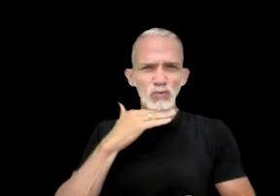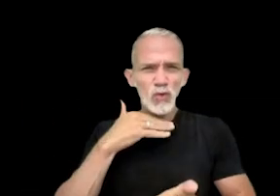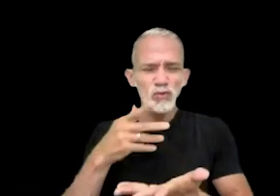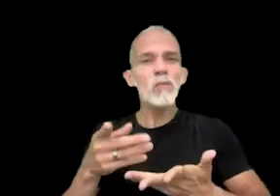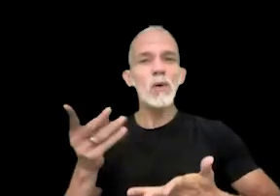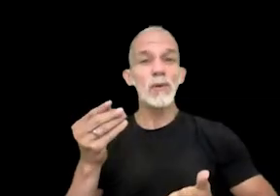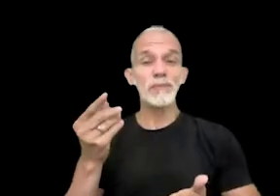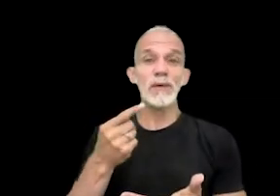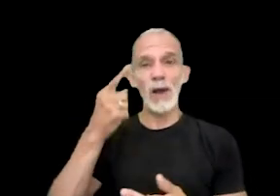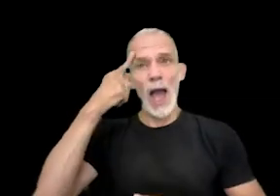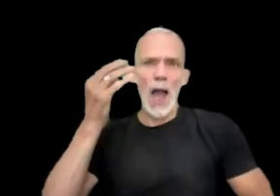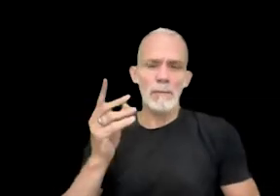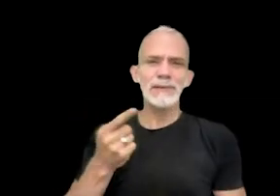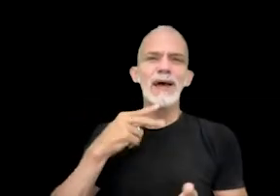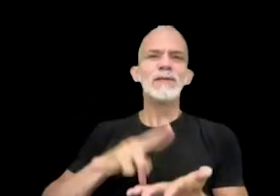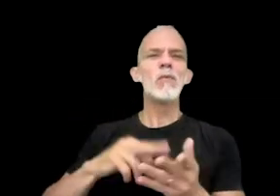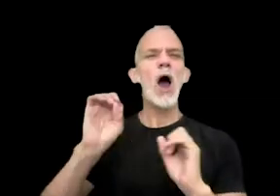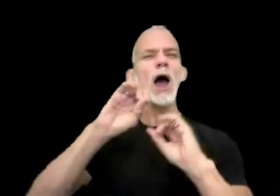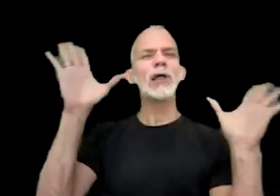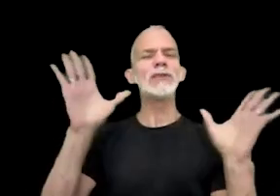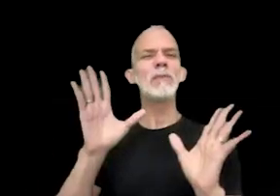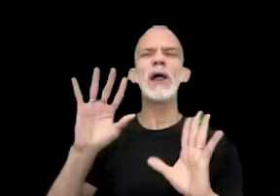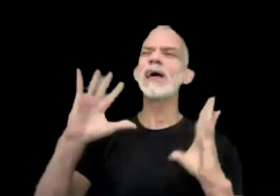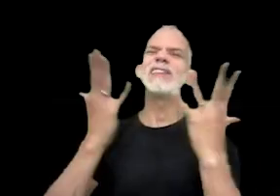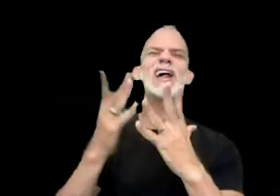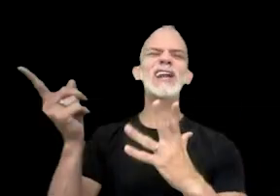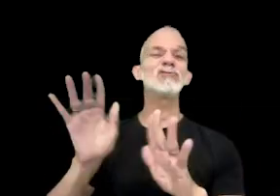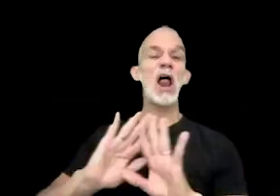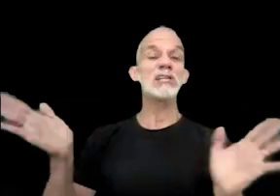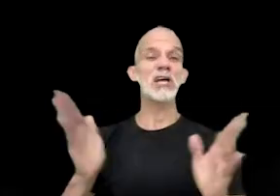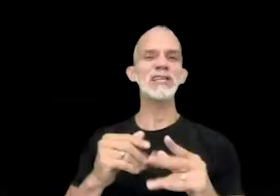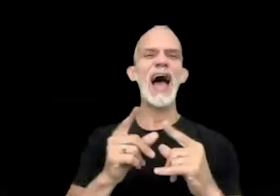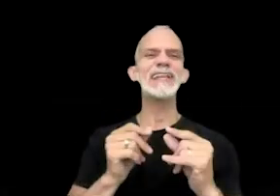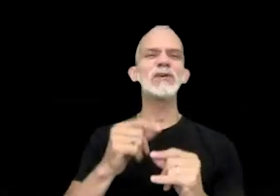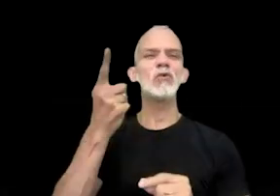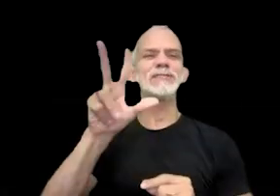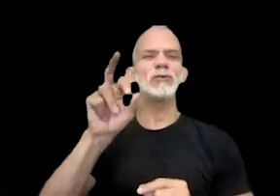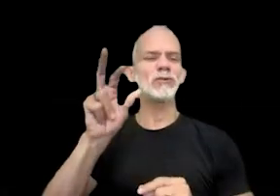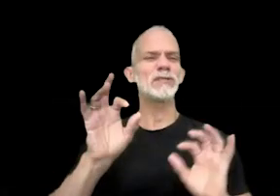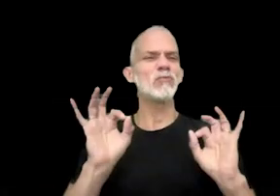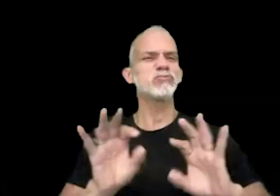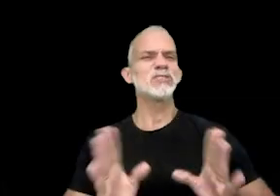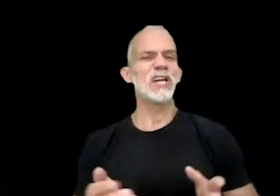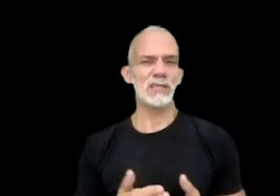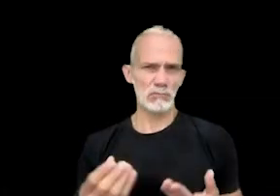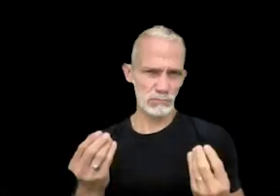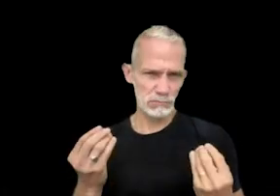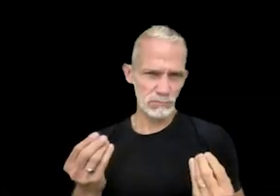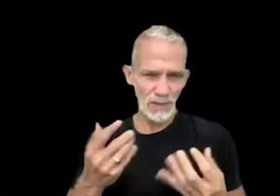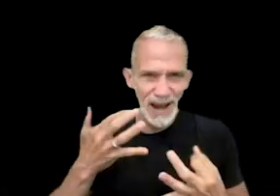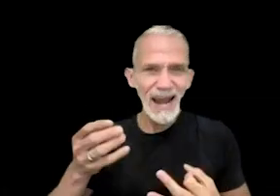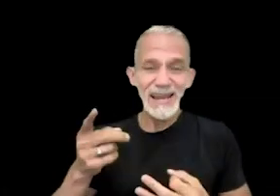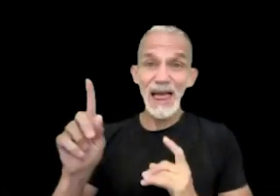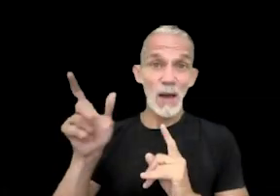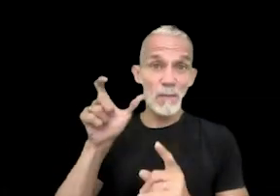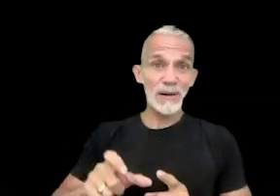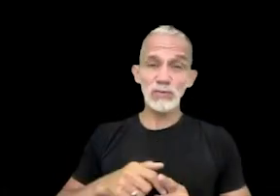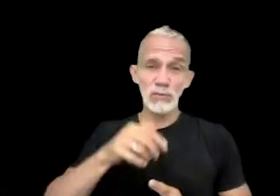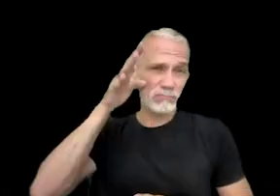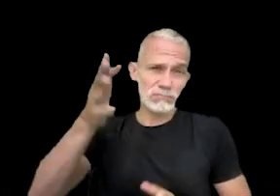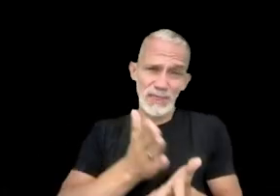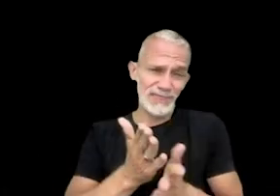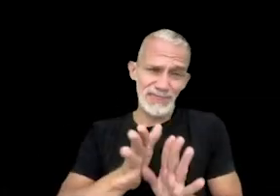tributa por transparencia fiscal internacional, por artículo 130, cuando en realidad el sujeto lo que hizo fue abusar del